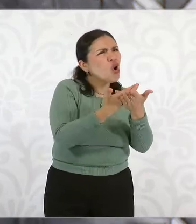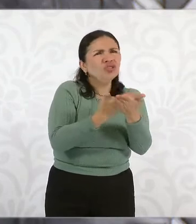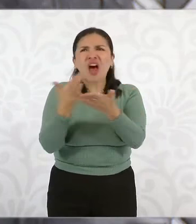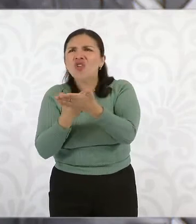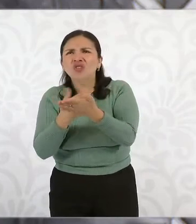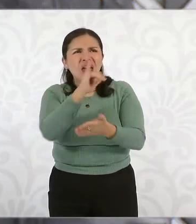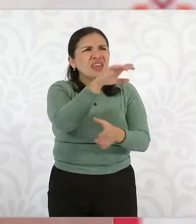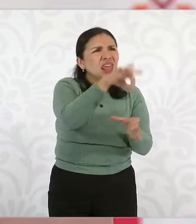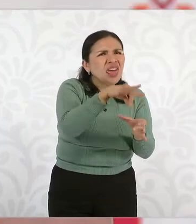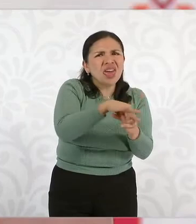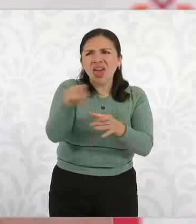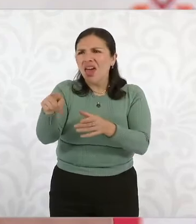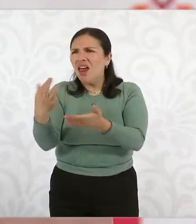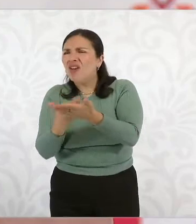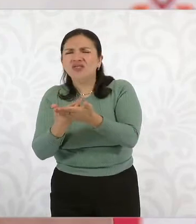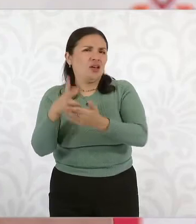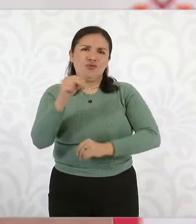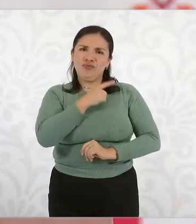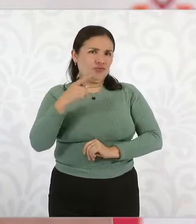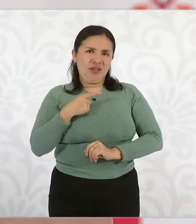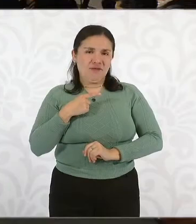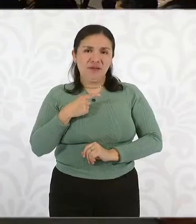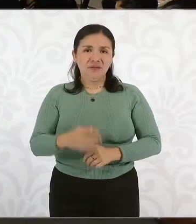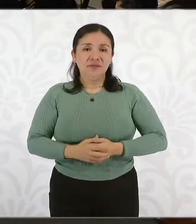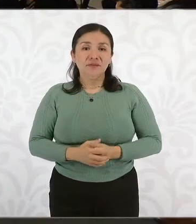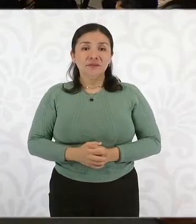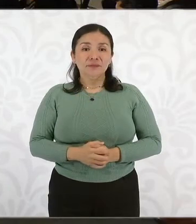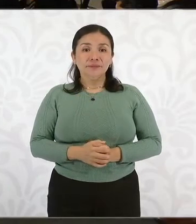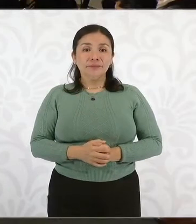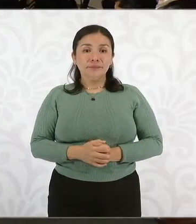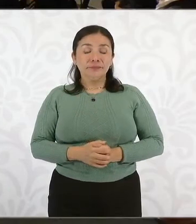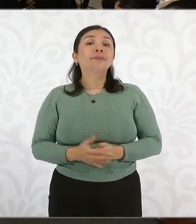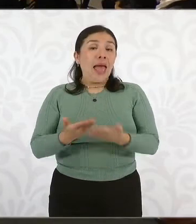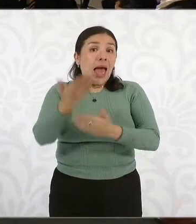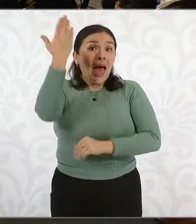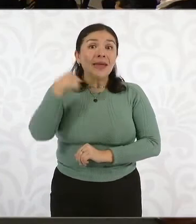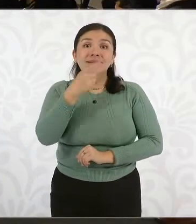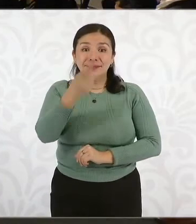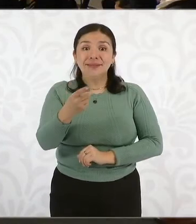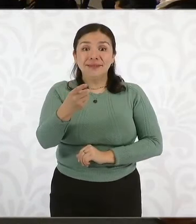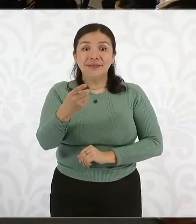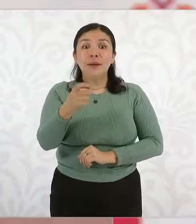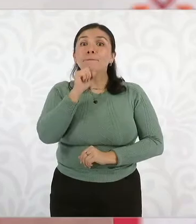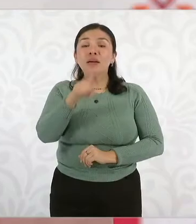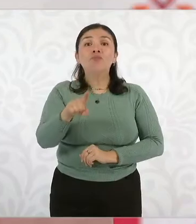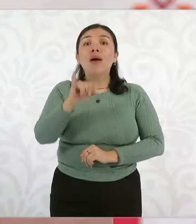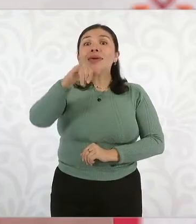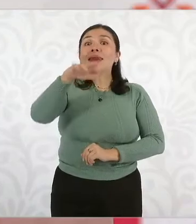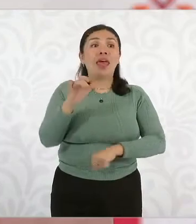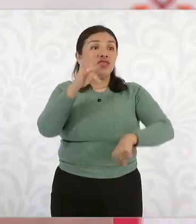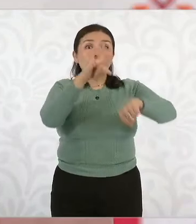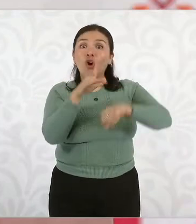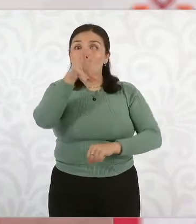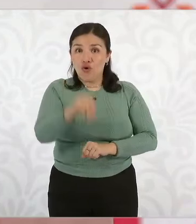INE no se toca. O sea, antes pedían estos mismos que el INE no se tocara y